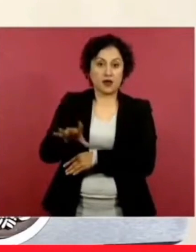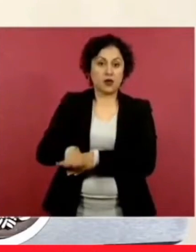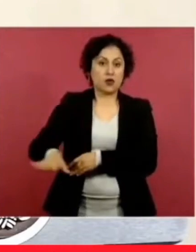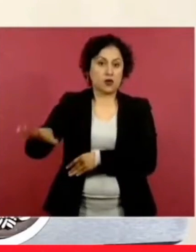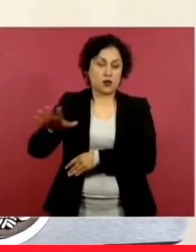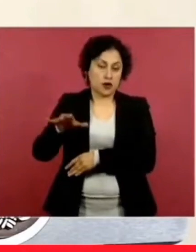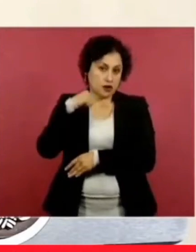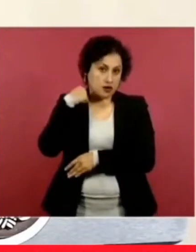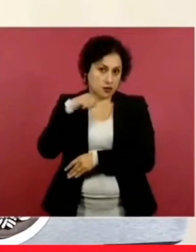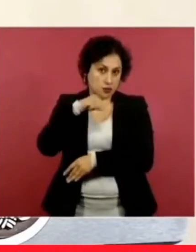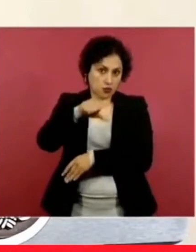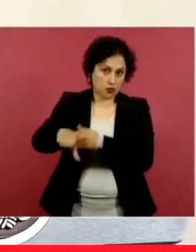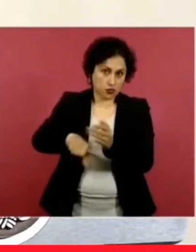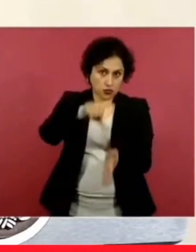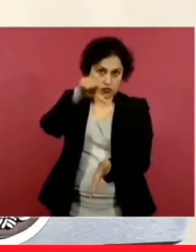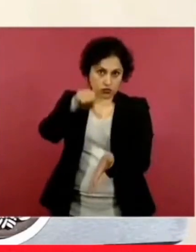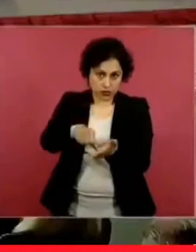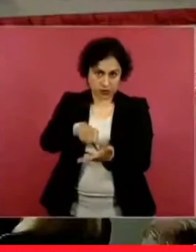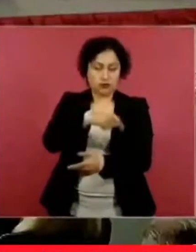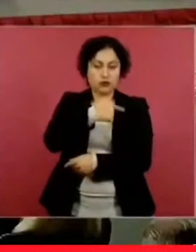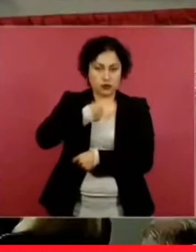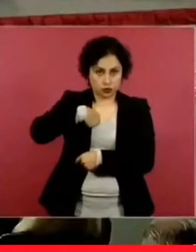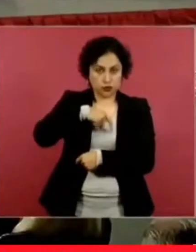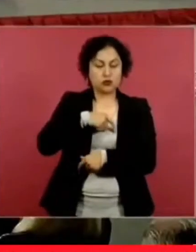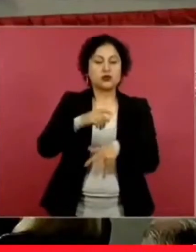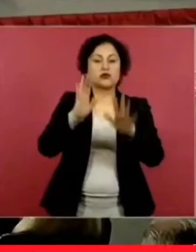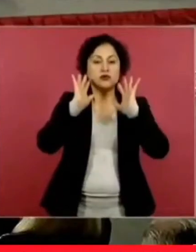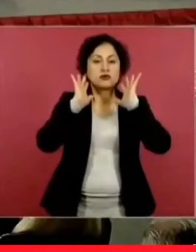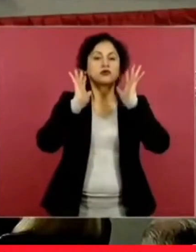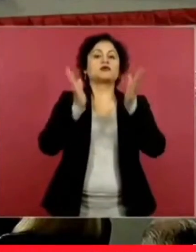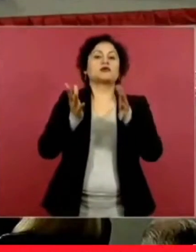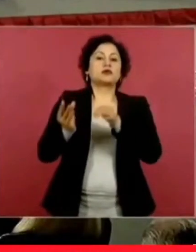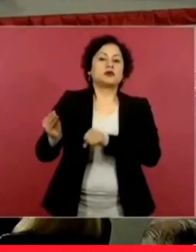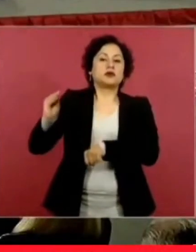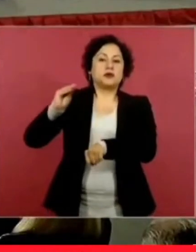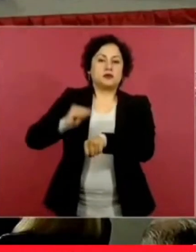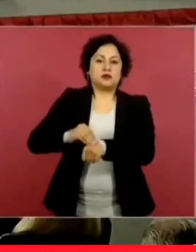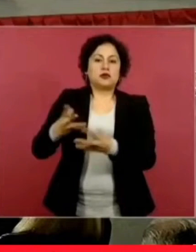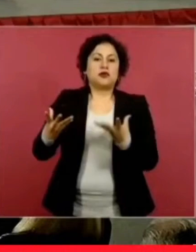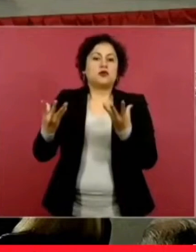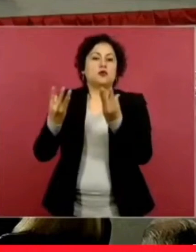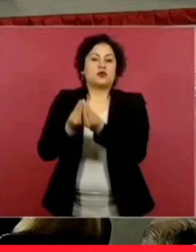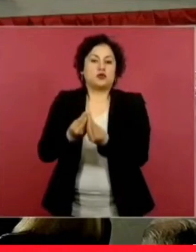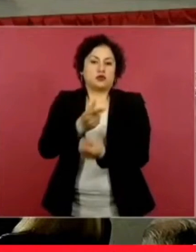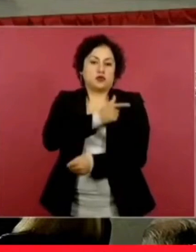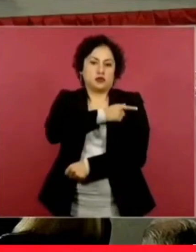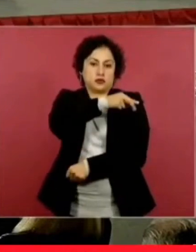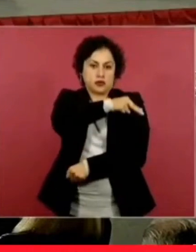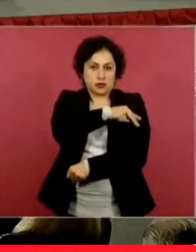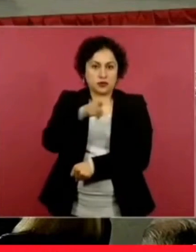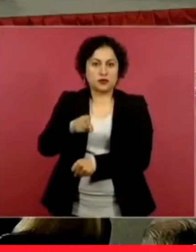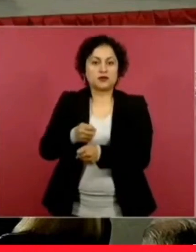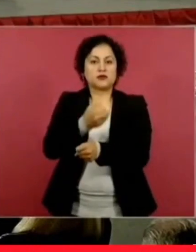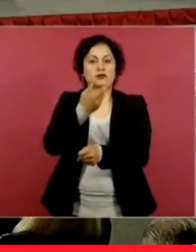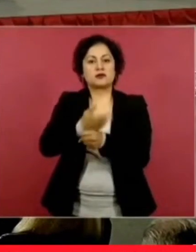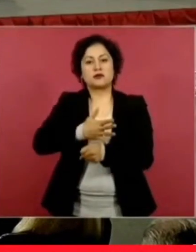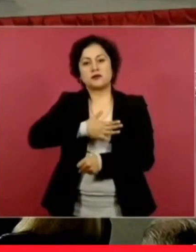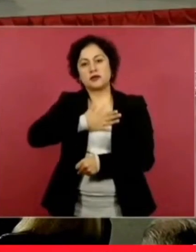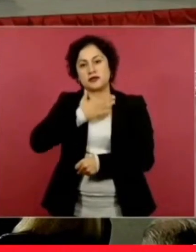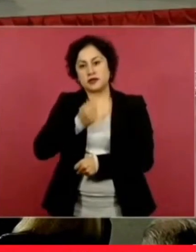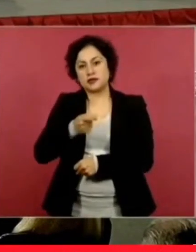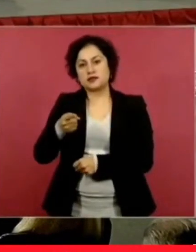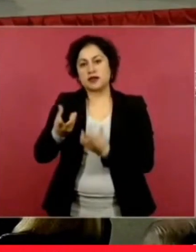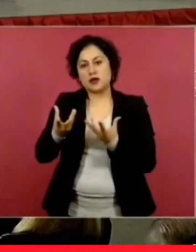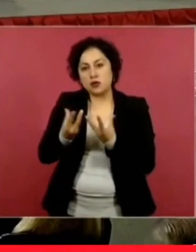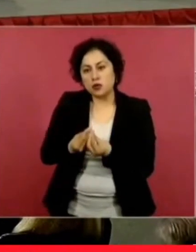hemos instaurado junto con la guardia nacional y la secretaria de bienestar un centro de operaciones para